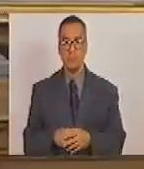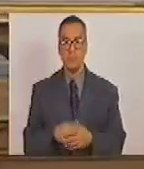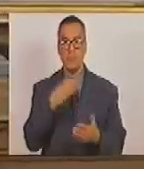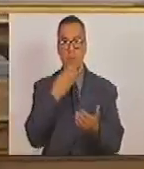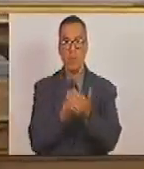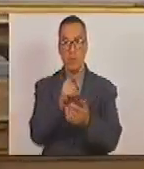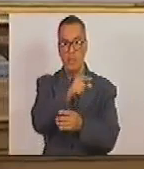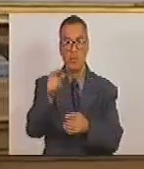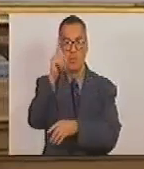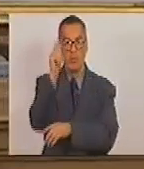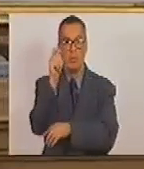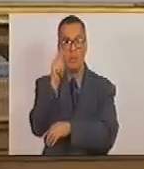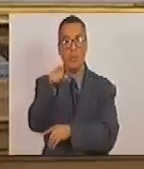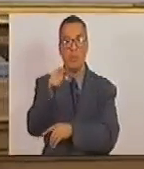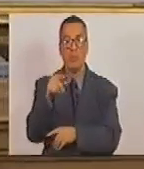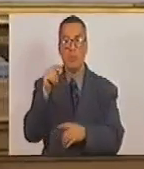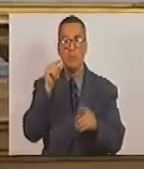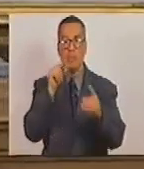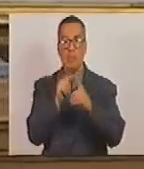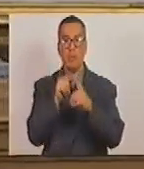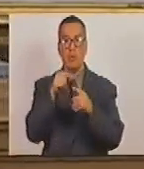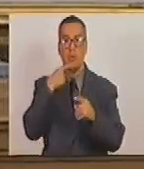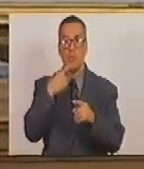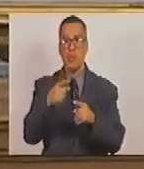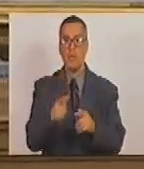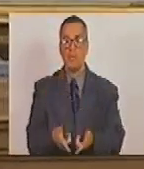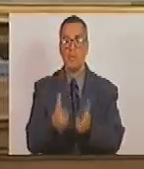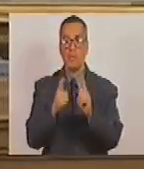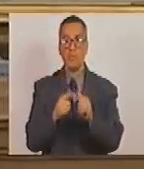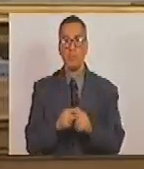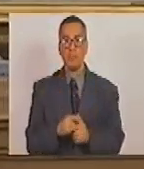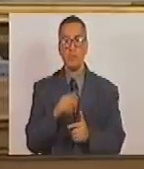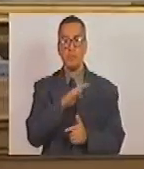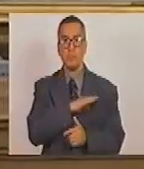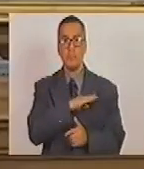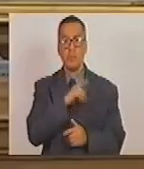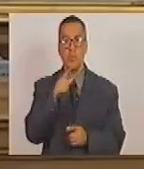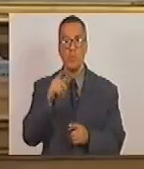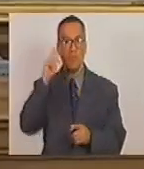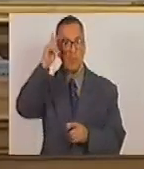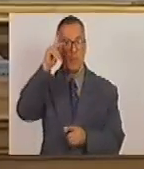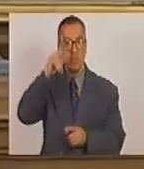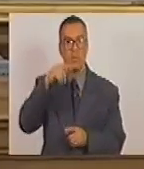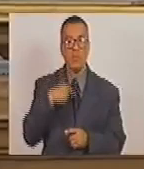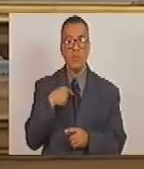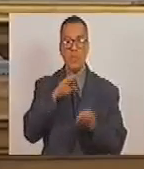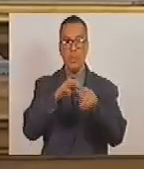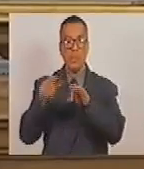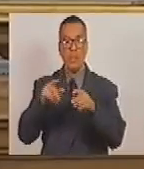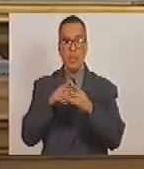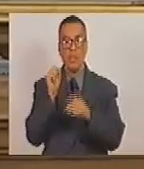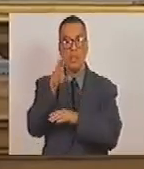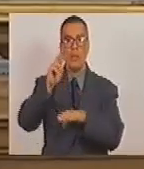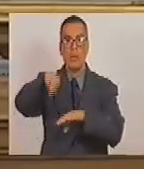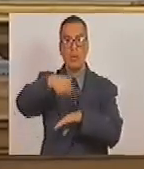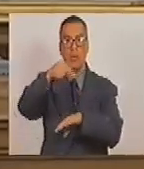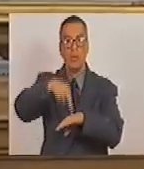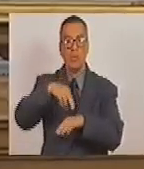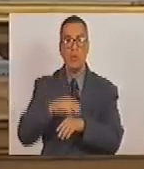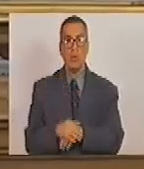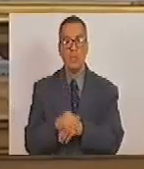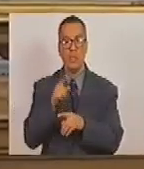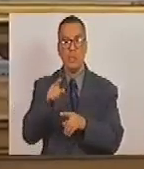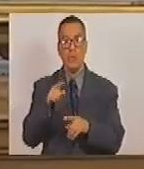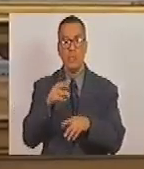Gracias a usted, diputado, porque su derecho de palabra me permite instruir a la Secretaría de la Asamblea Nacional para